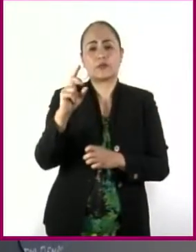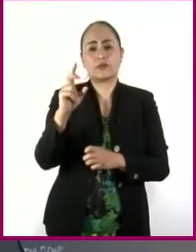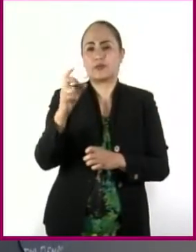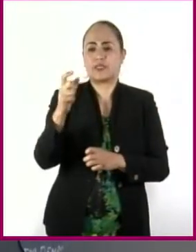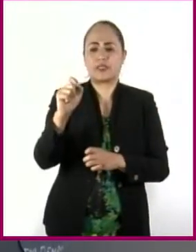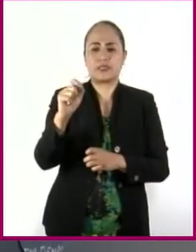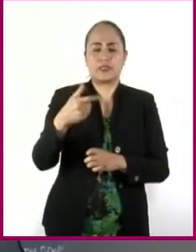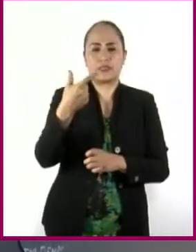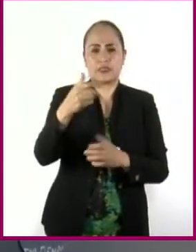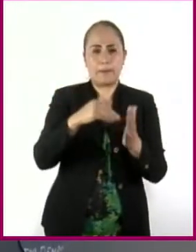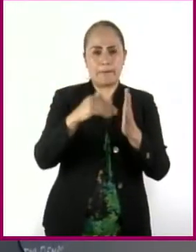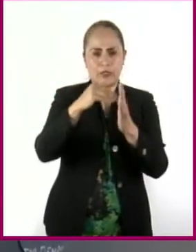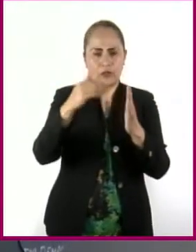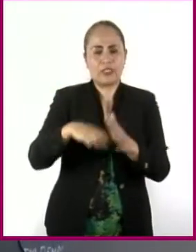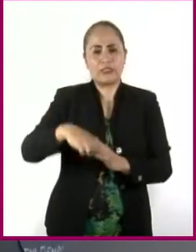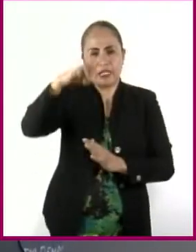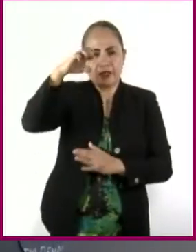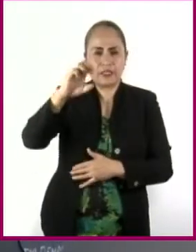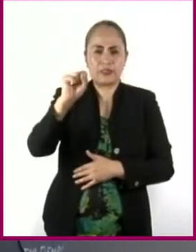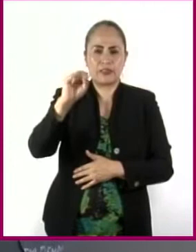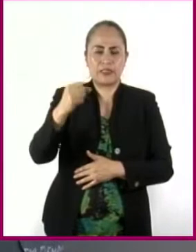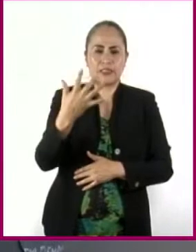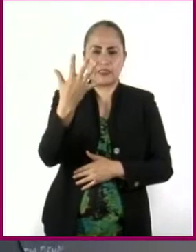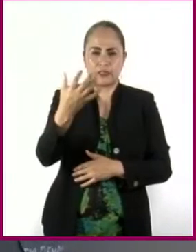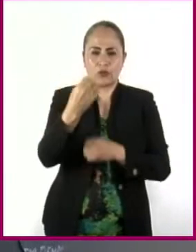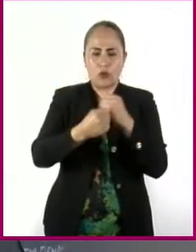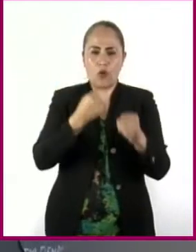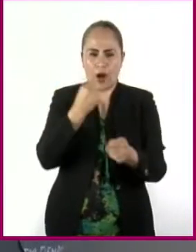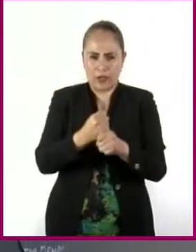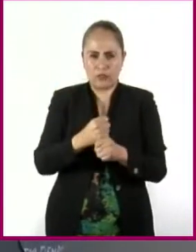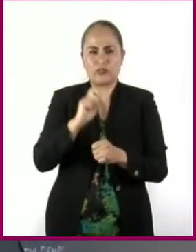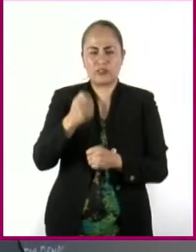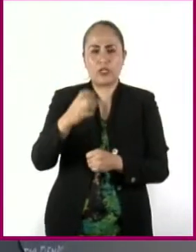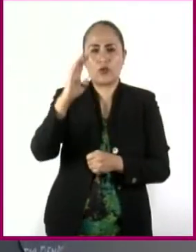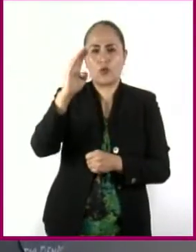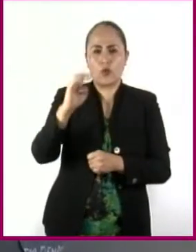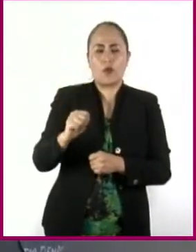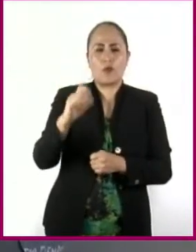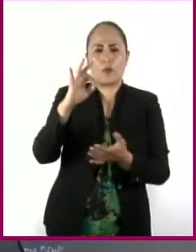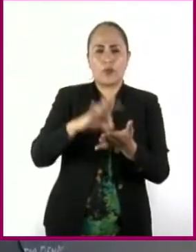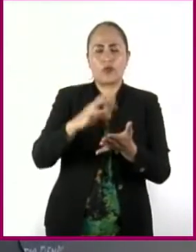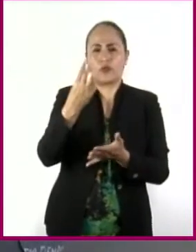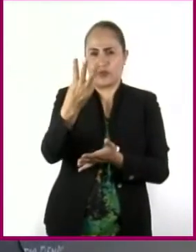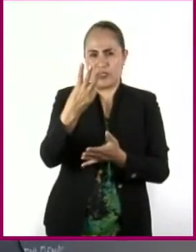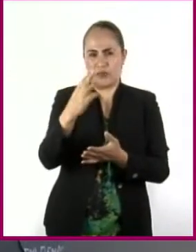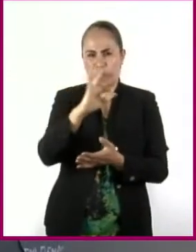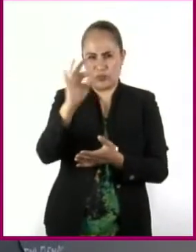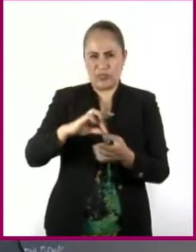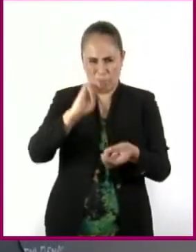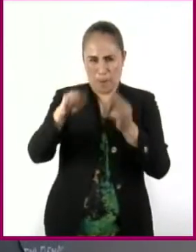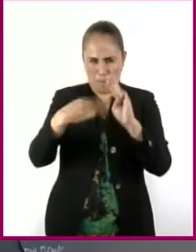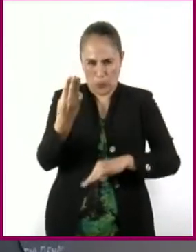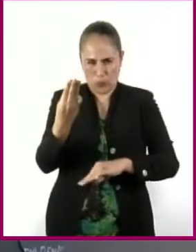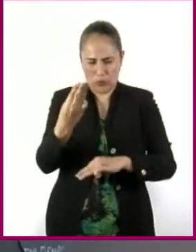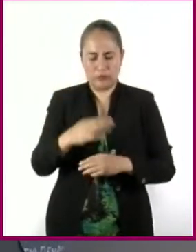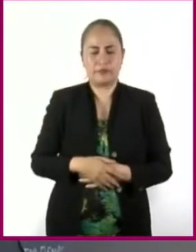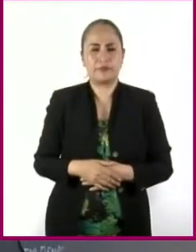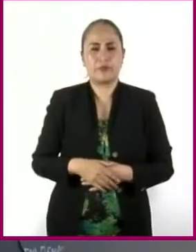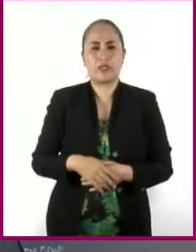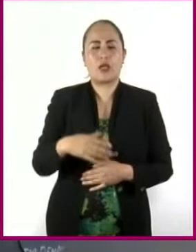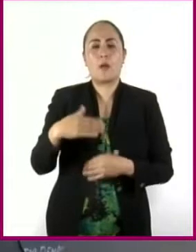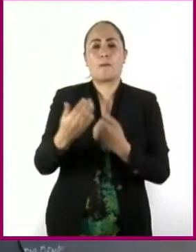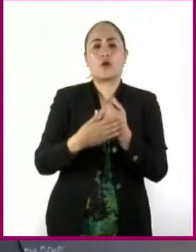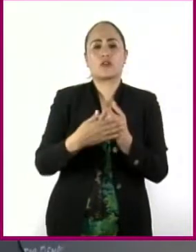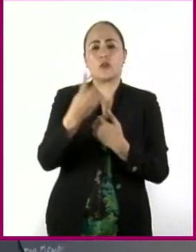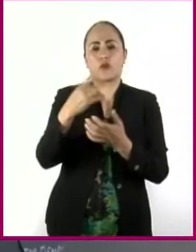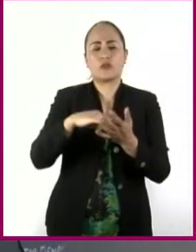personas tenían más de 65 años, o sea, el 9.3% de la población mundial. La proyección para